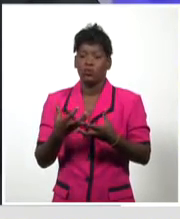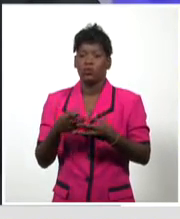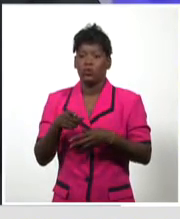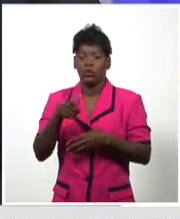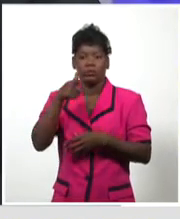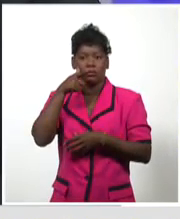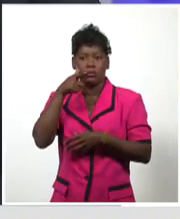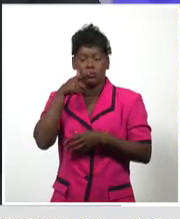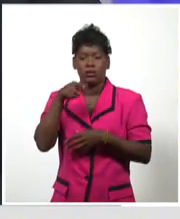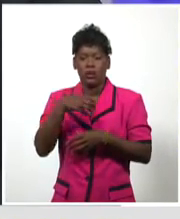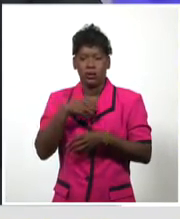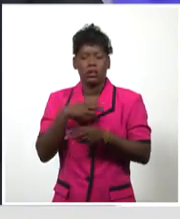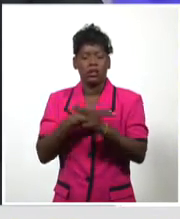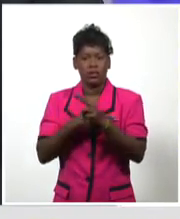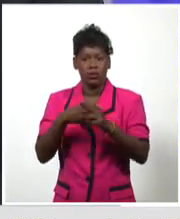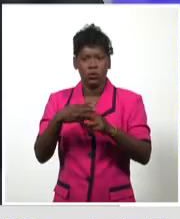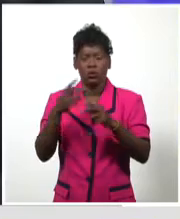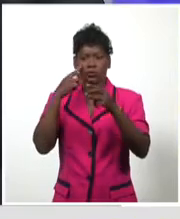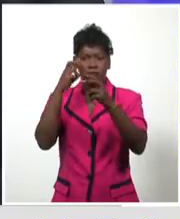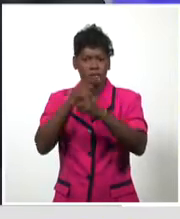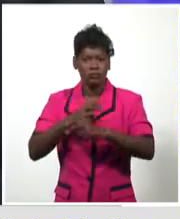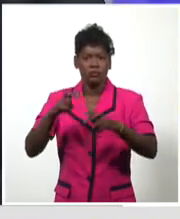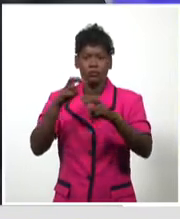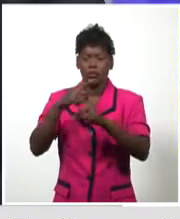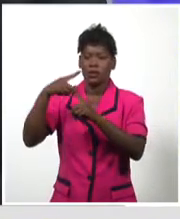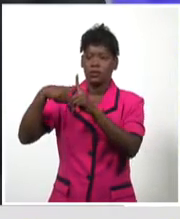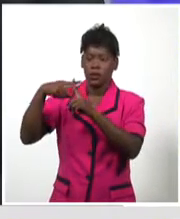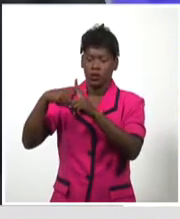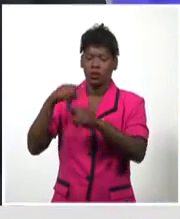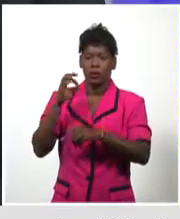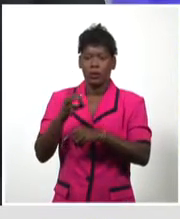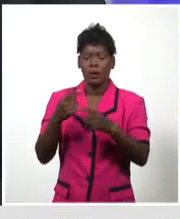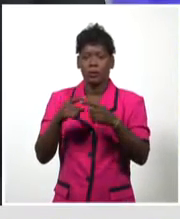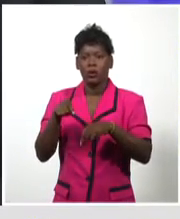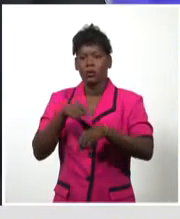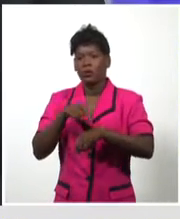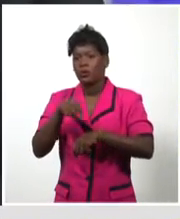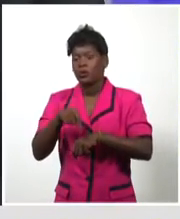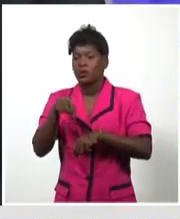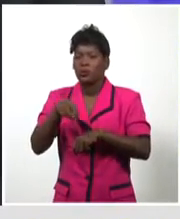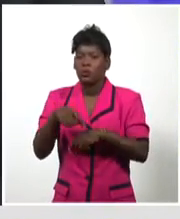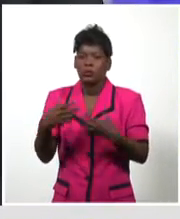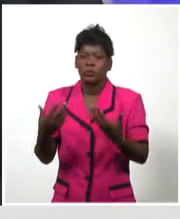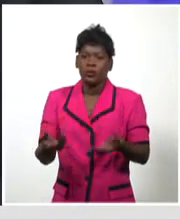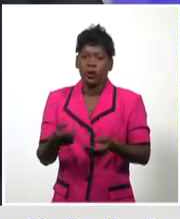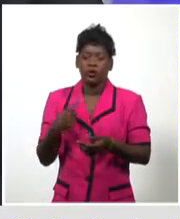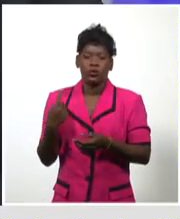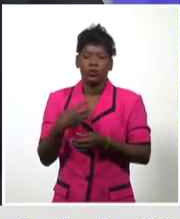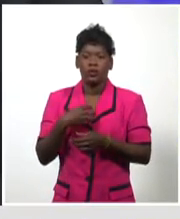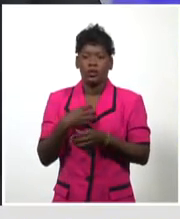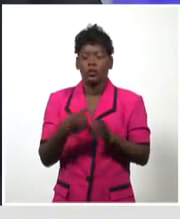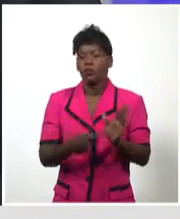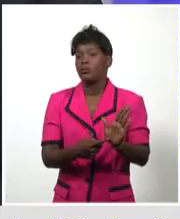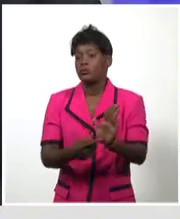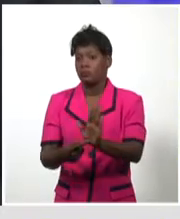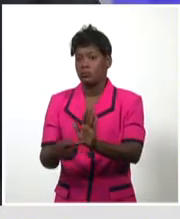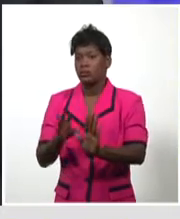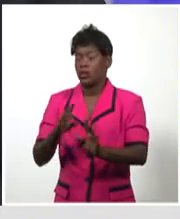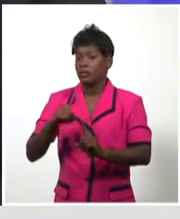historia bastante larga de datos meteorológicos. Por lo tanto, hoy existen evidencias concretas de que en